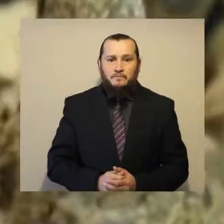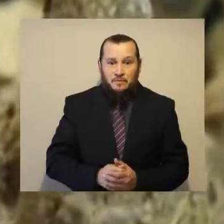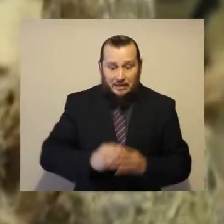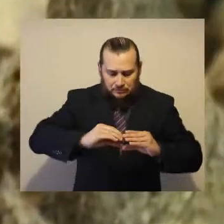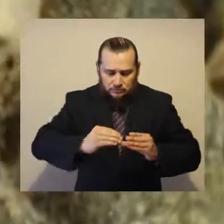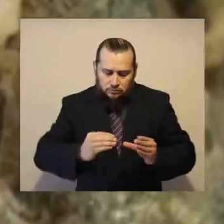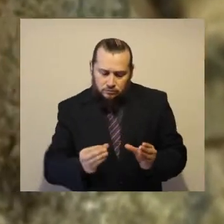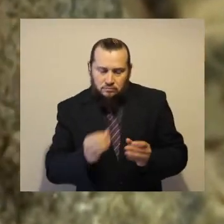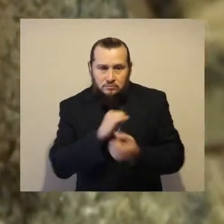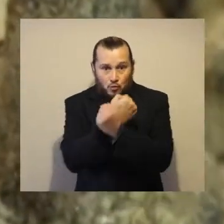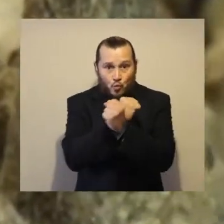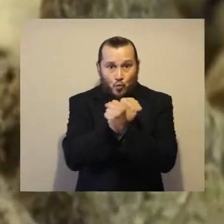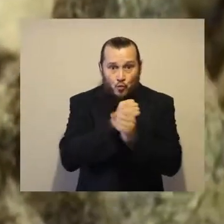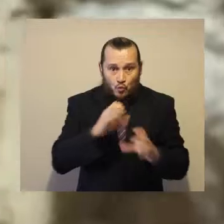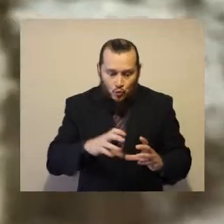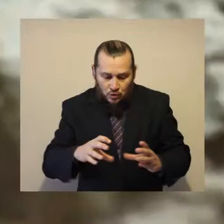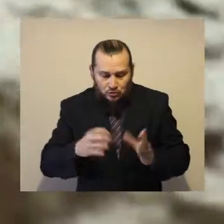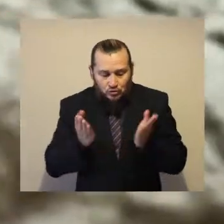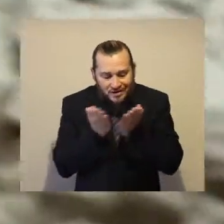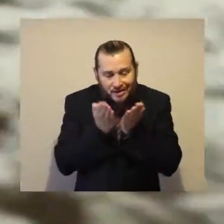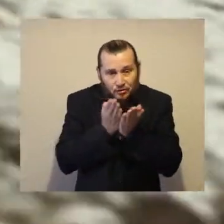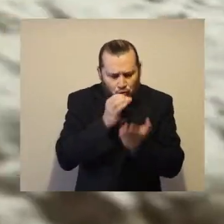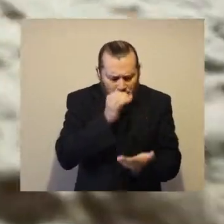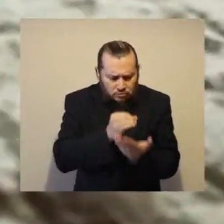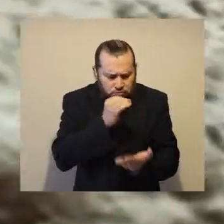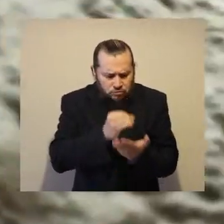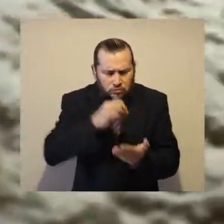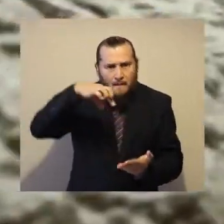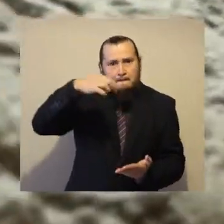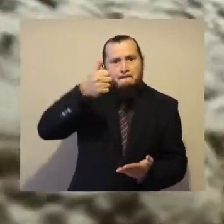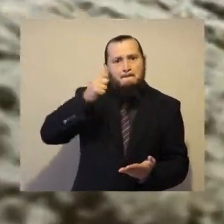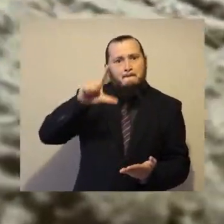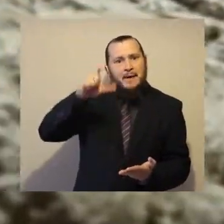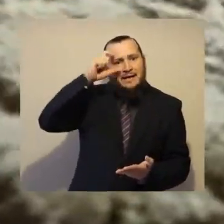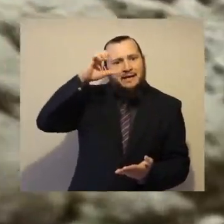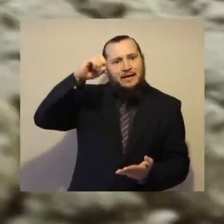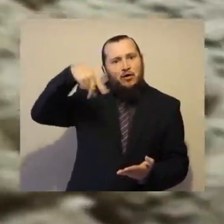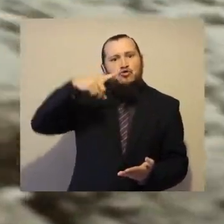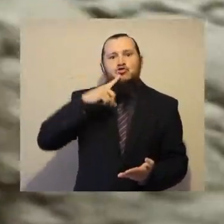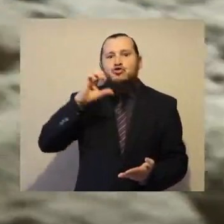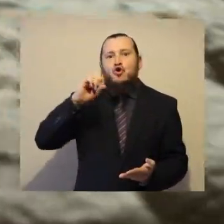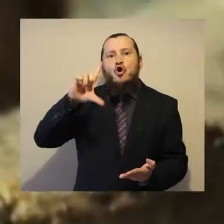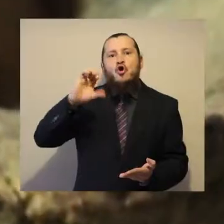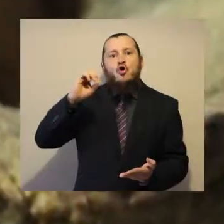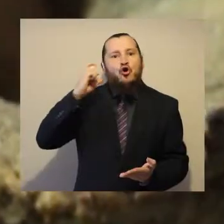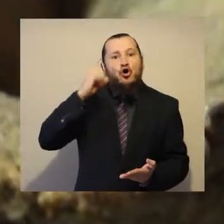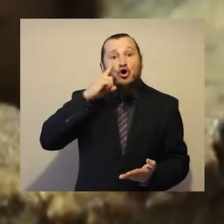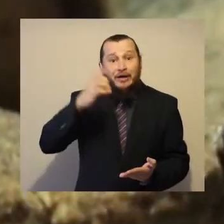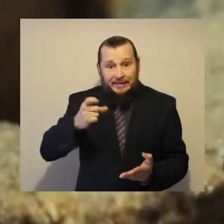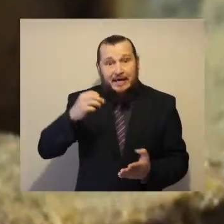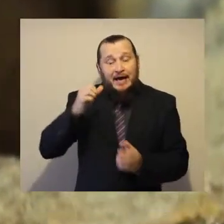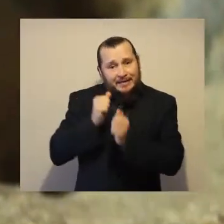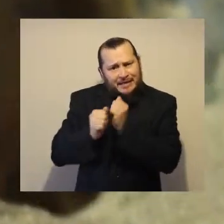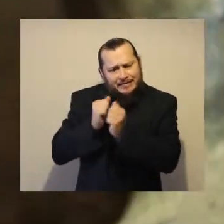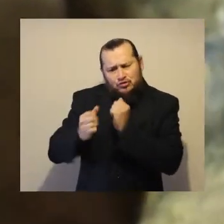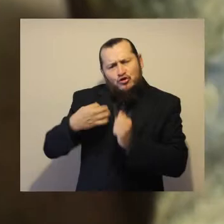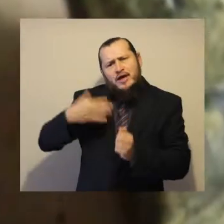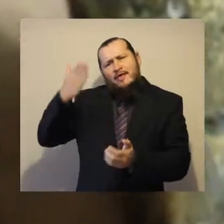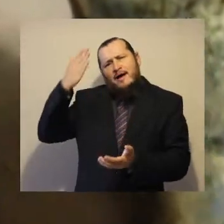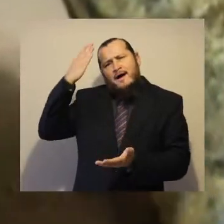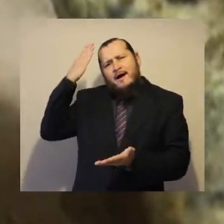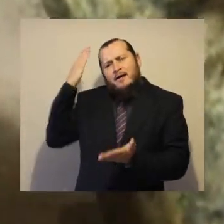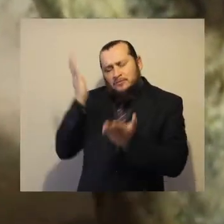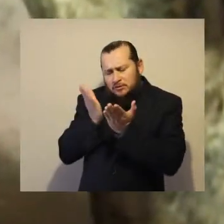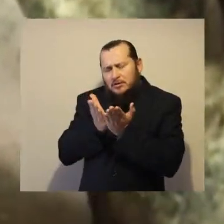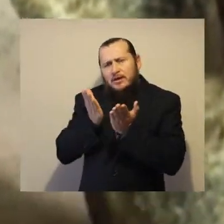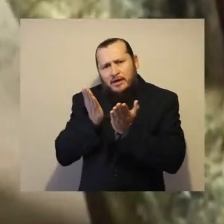Los fósiles son estudiados por la paleontología, una de las ciencias más antiguas que estudia los fósiles a lo largo de la historia